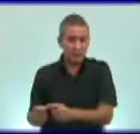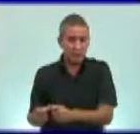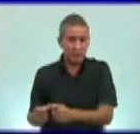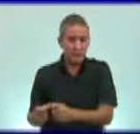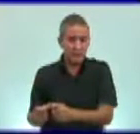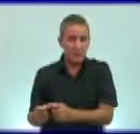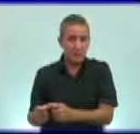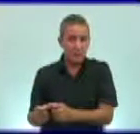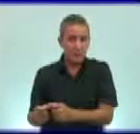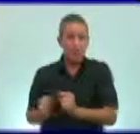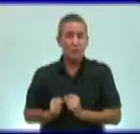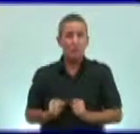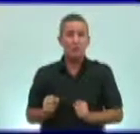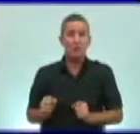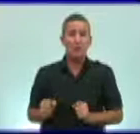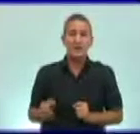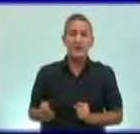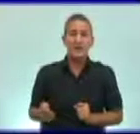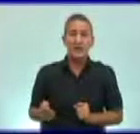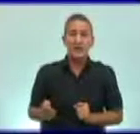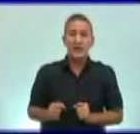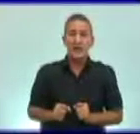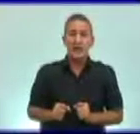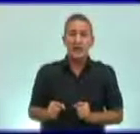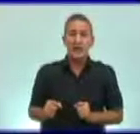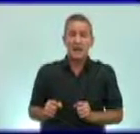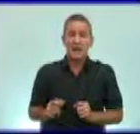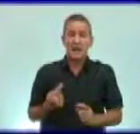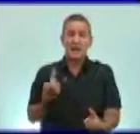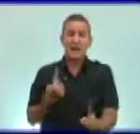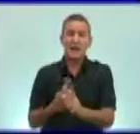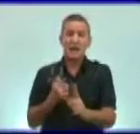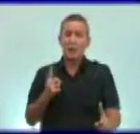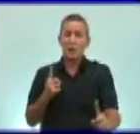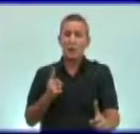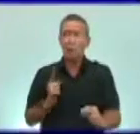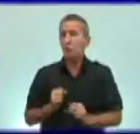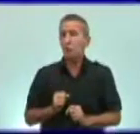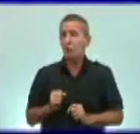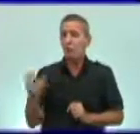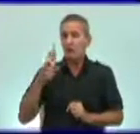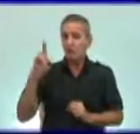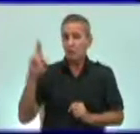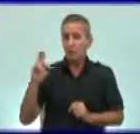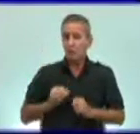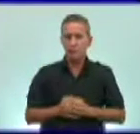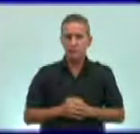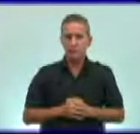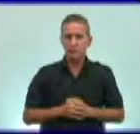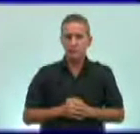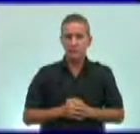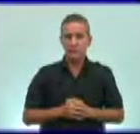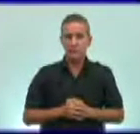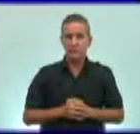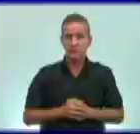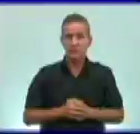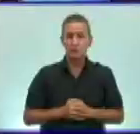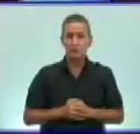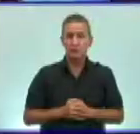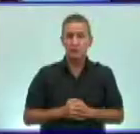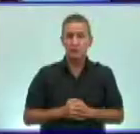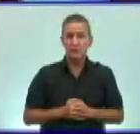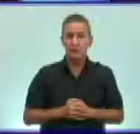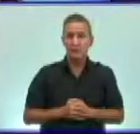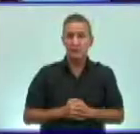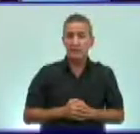veces pensamos y militamos en cuestionamientos que favorecen más las posiciones de la contrarrevolución